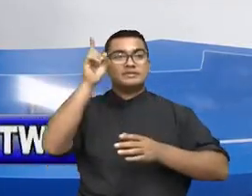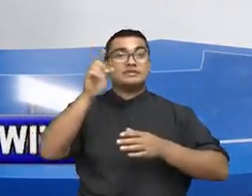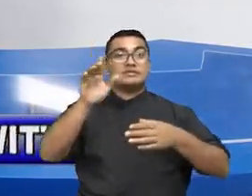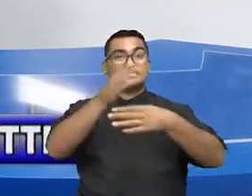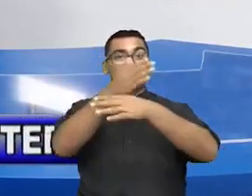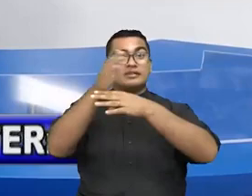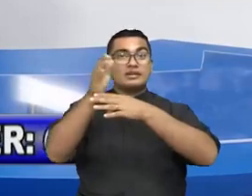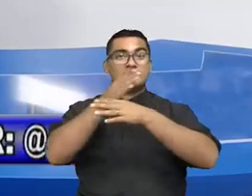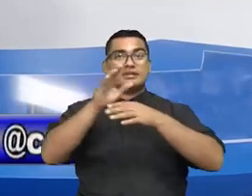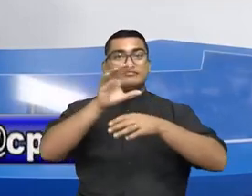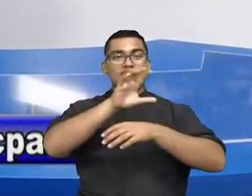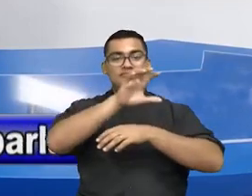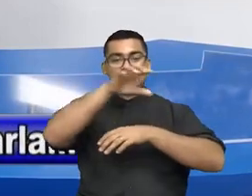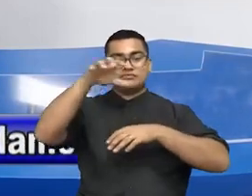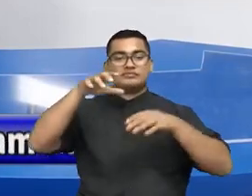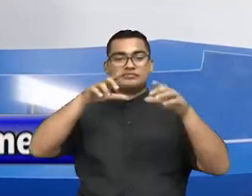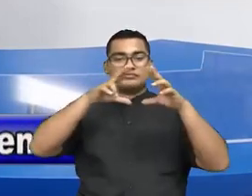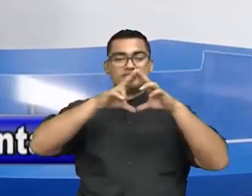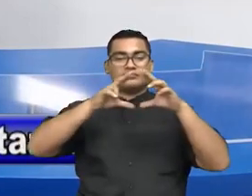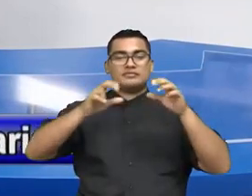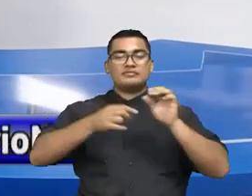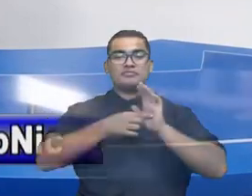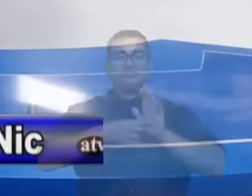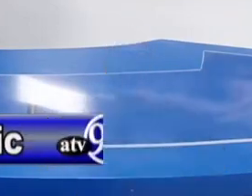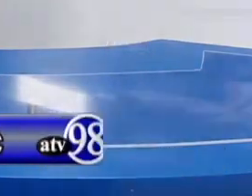país. Los detalles en el siguiente reporte.